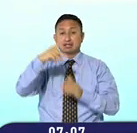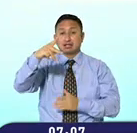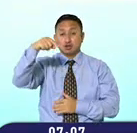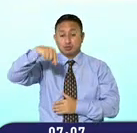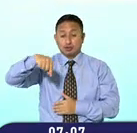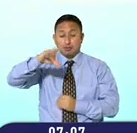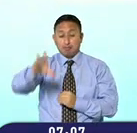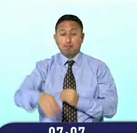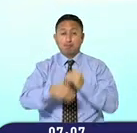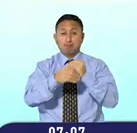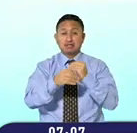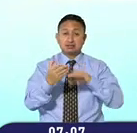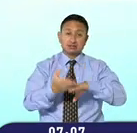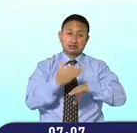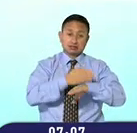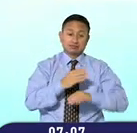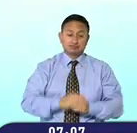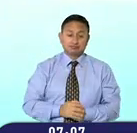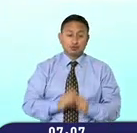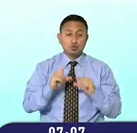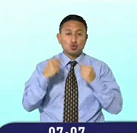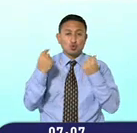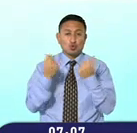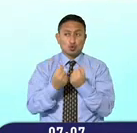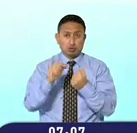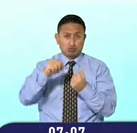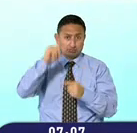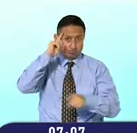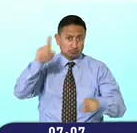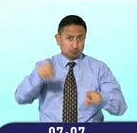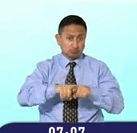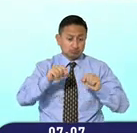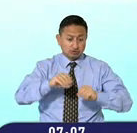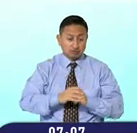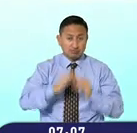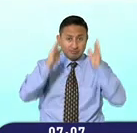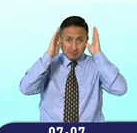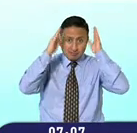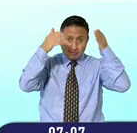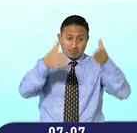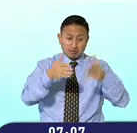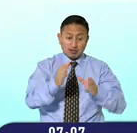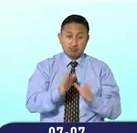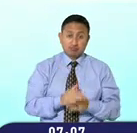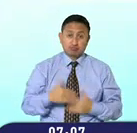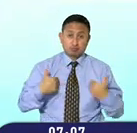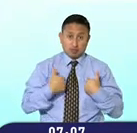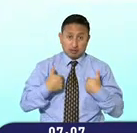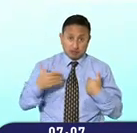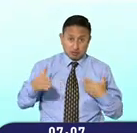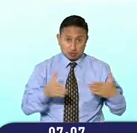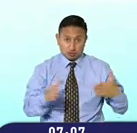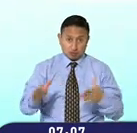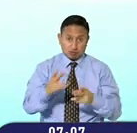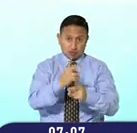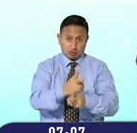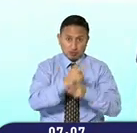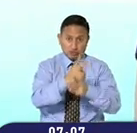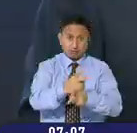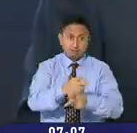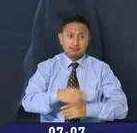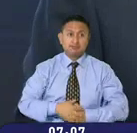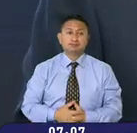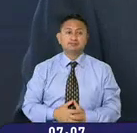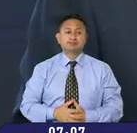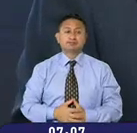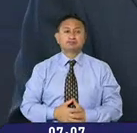las áreas protegidas. Colectivos apoyan esta decisión que busca la preservación de especies amenazadas.